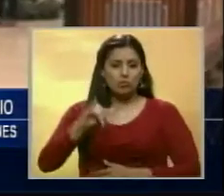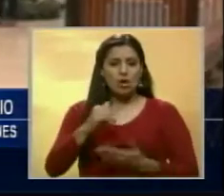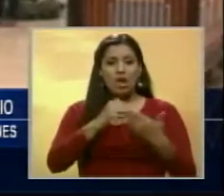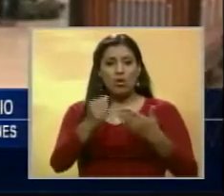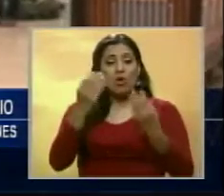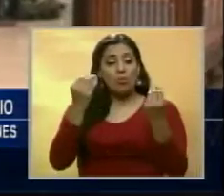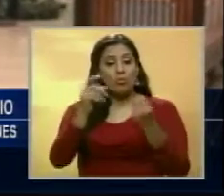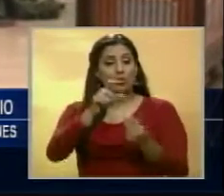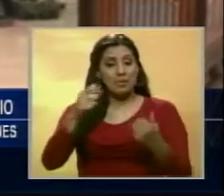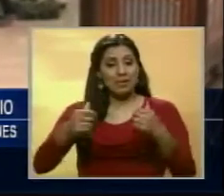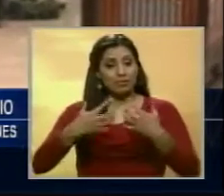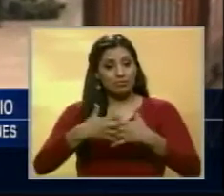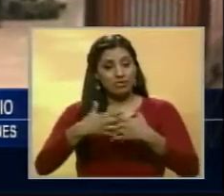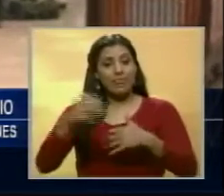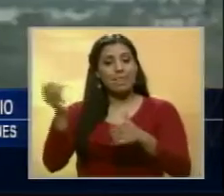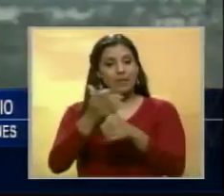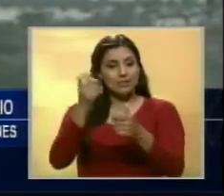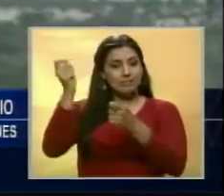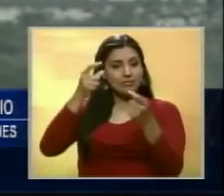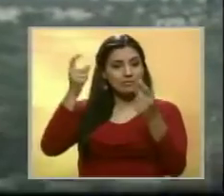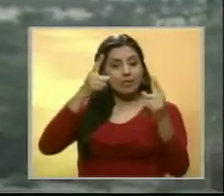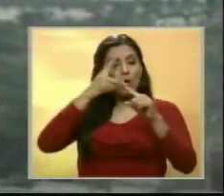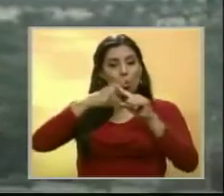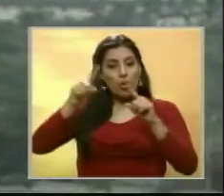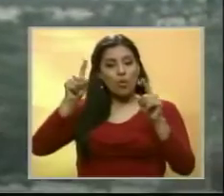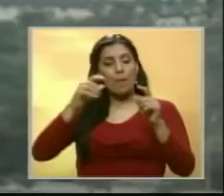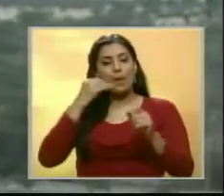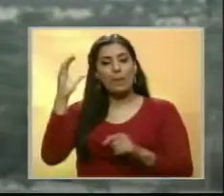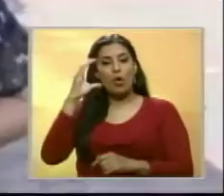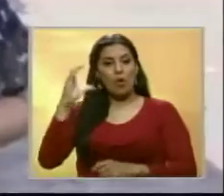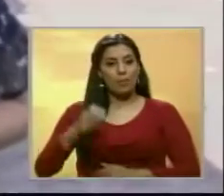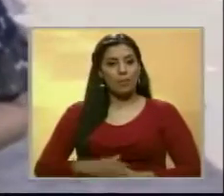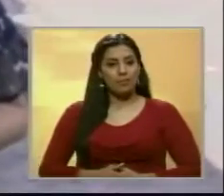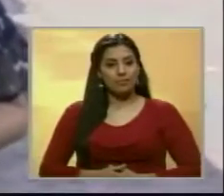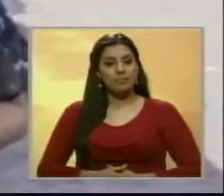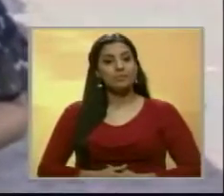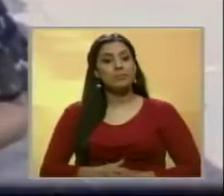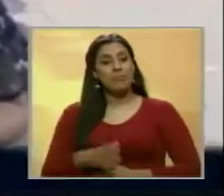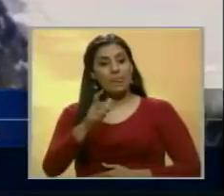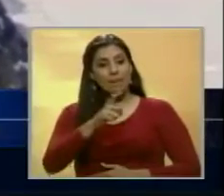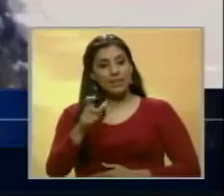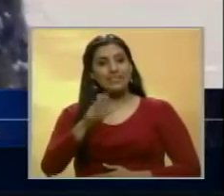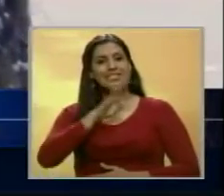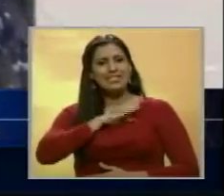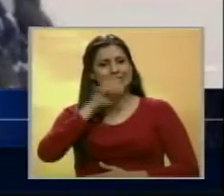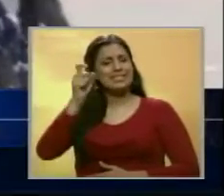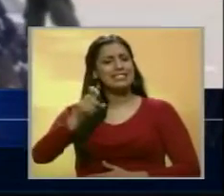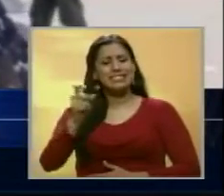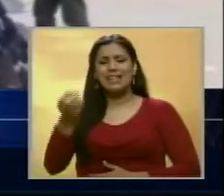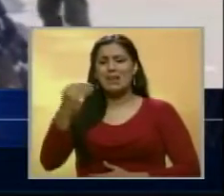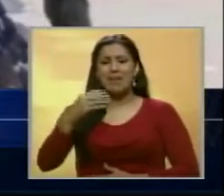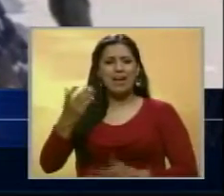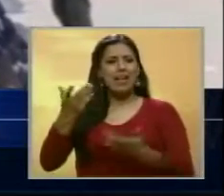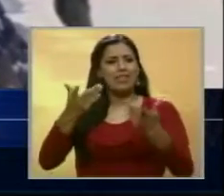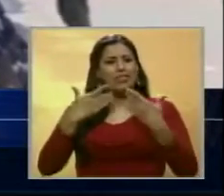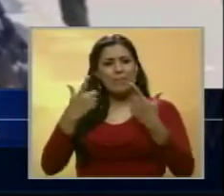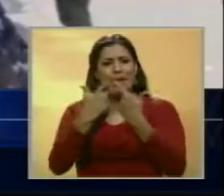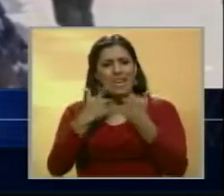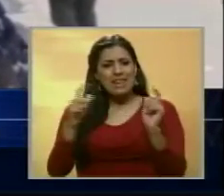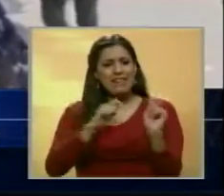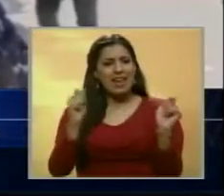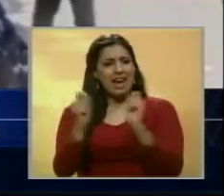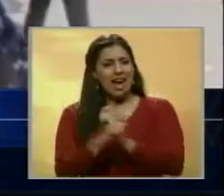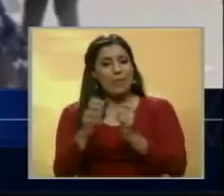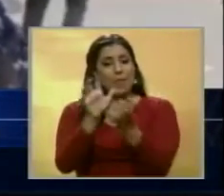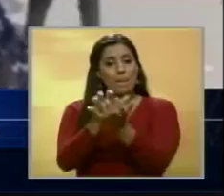donde muchos empresarios han logrado importar productos desde Colombia. El gremialista insiste en la necesidad de otorgar libertad cambiaria